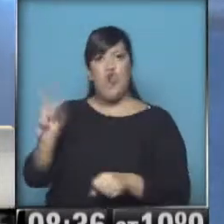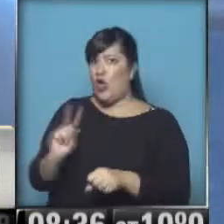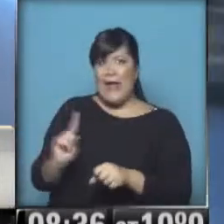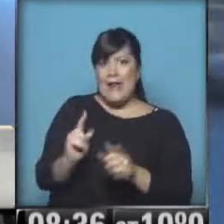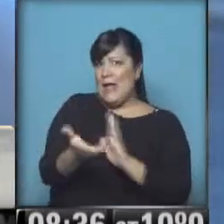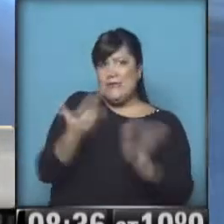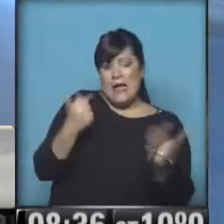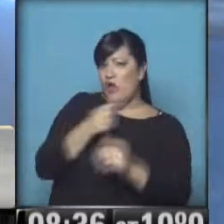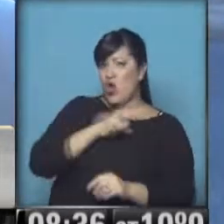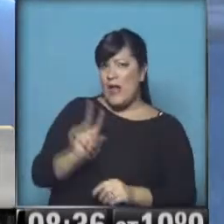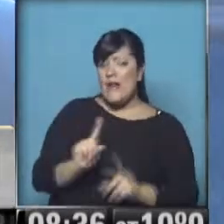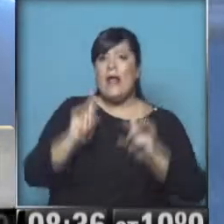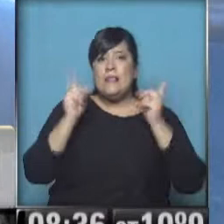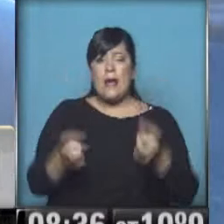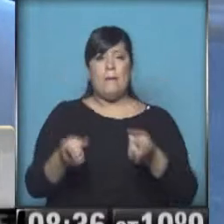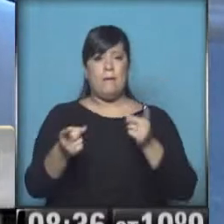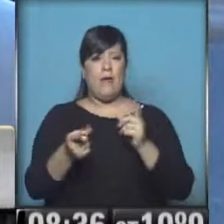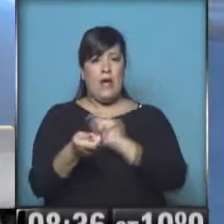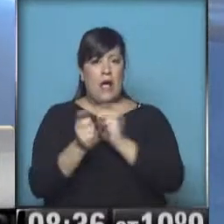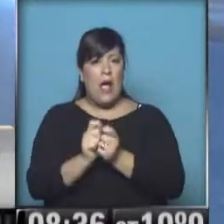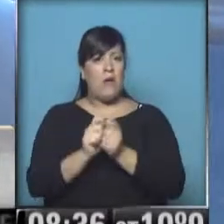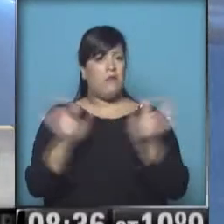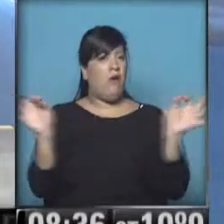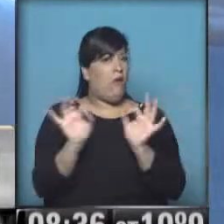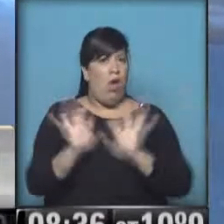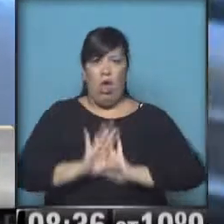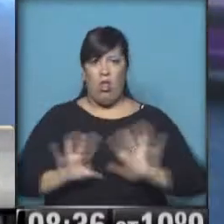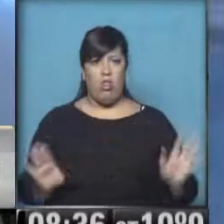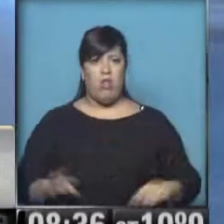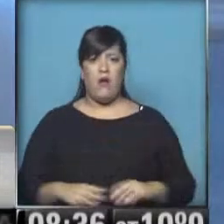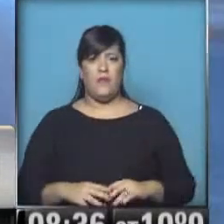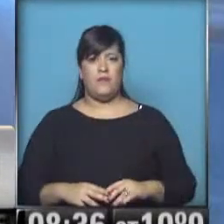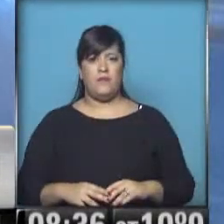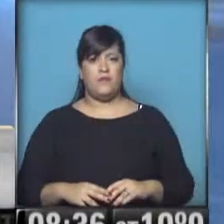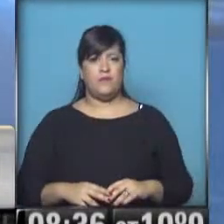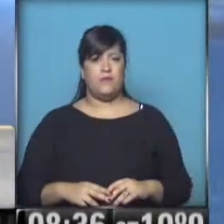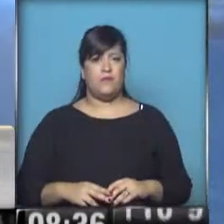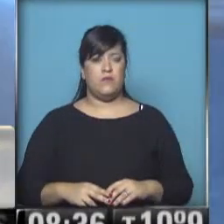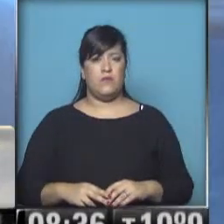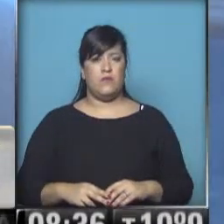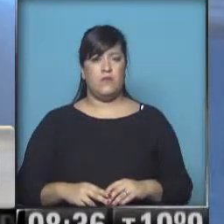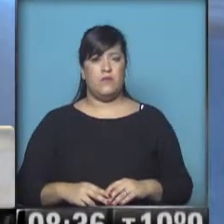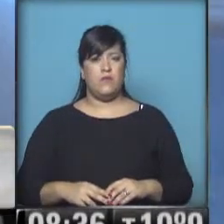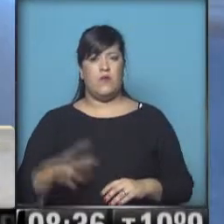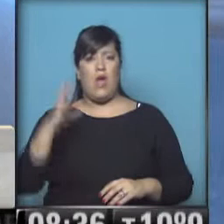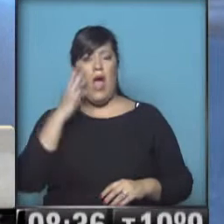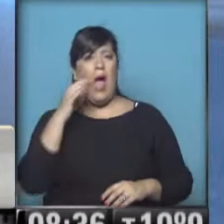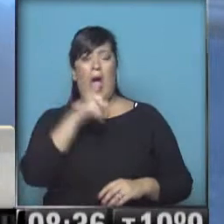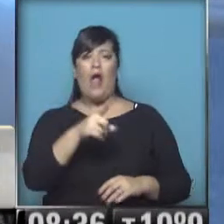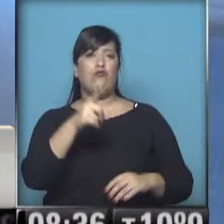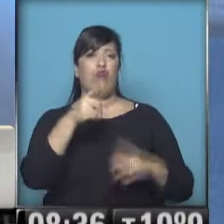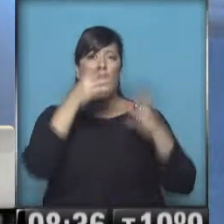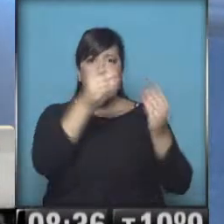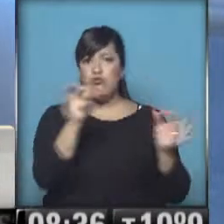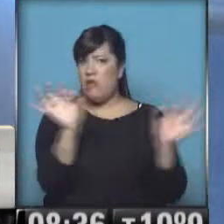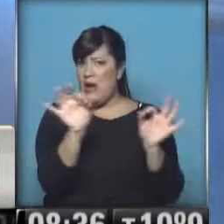desalojo, porque además no ha sido cambiado, modificado, no ha sido cambiado para nada, no hubo una alternativa terapéutica para estos